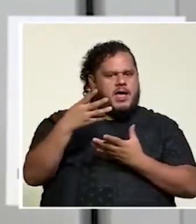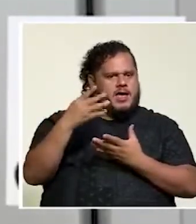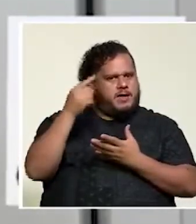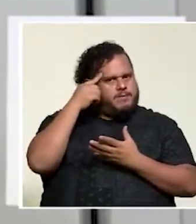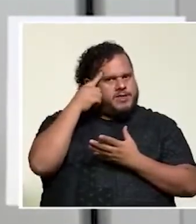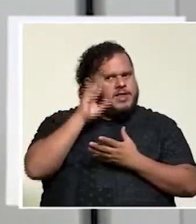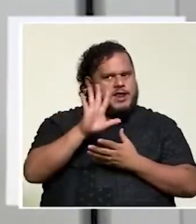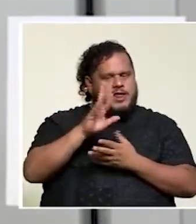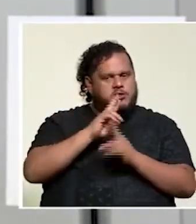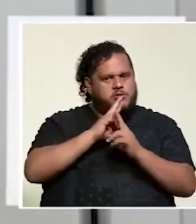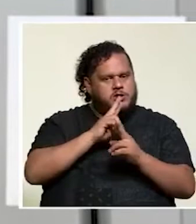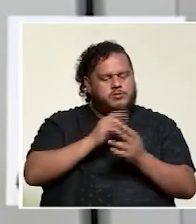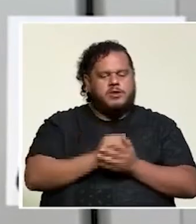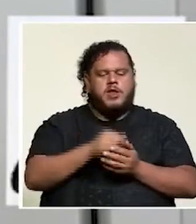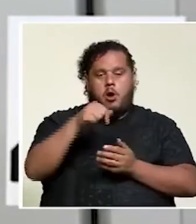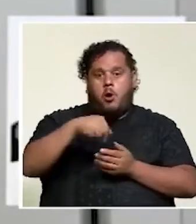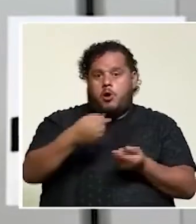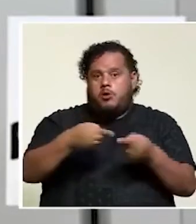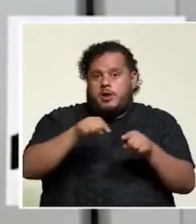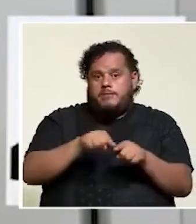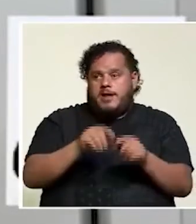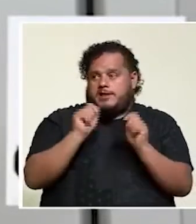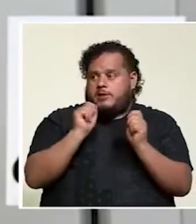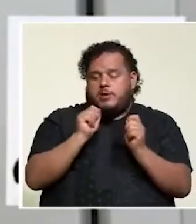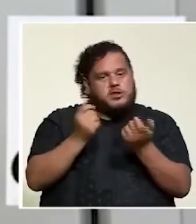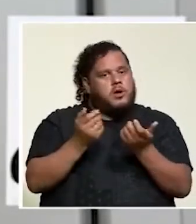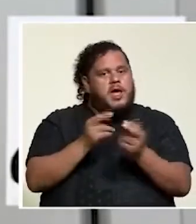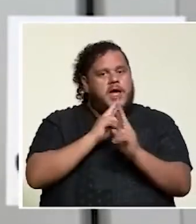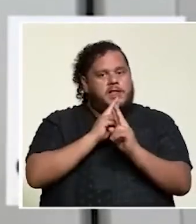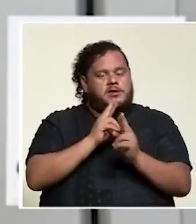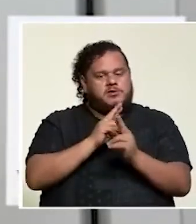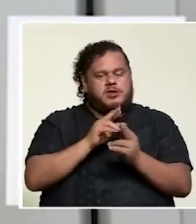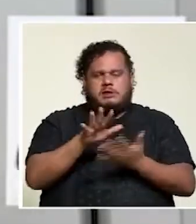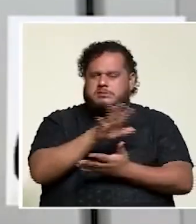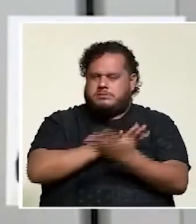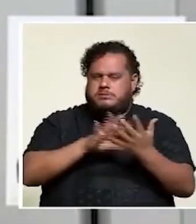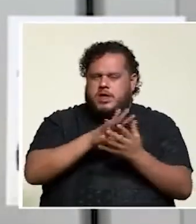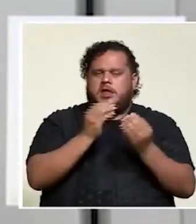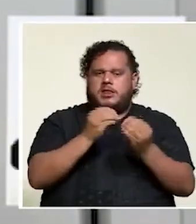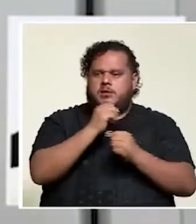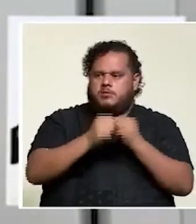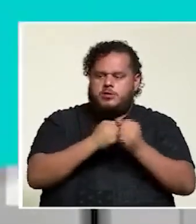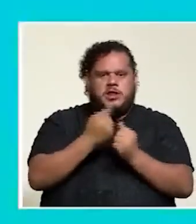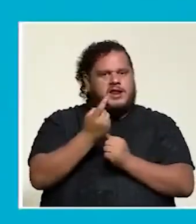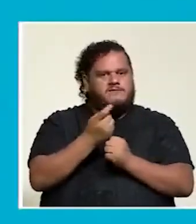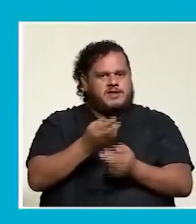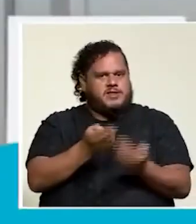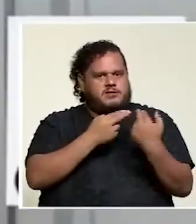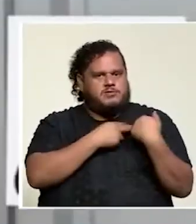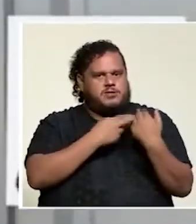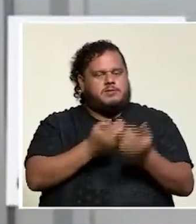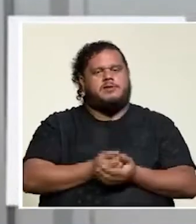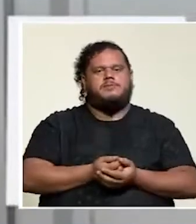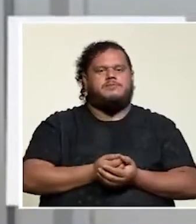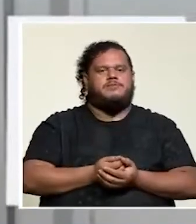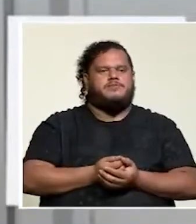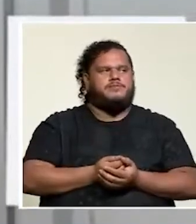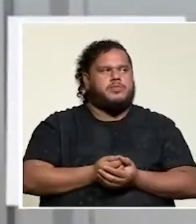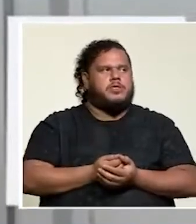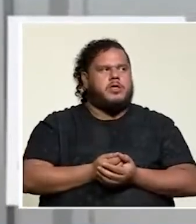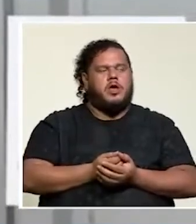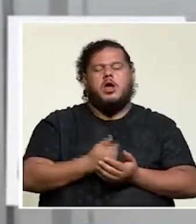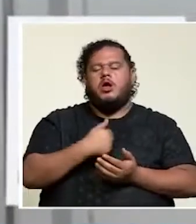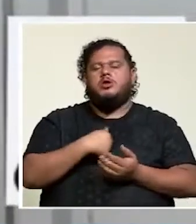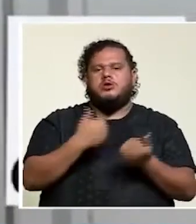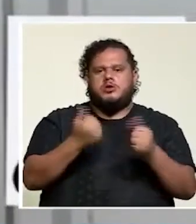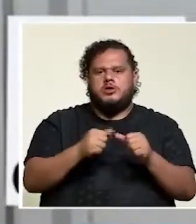que sucede en la educación es el resultado del desorden de muchos años, de la falta de responsabilidad. Mire, yo